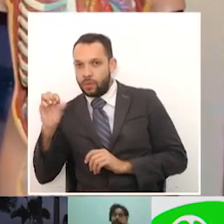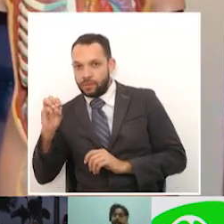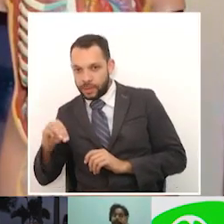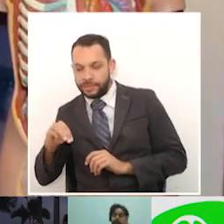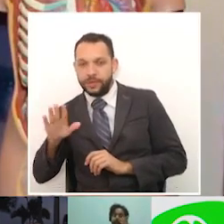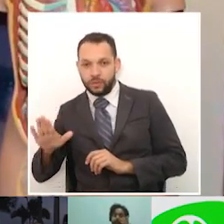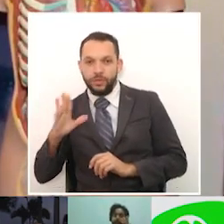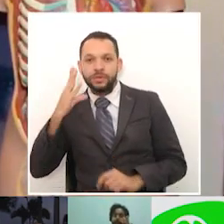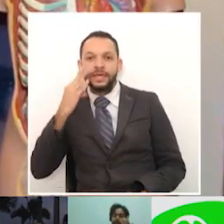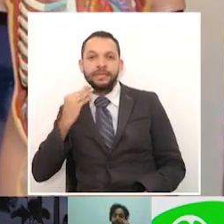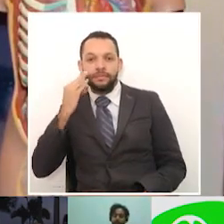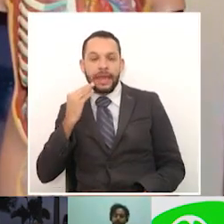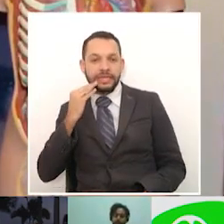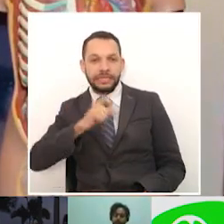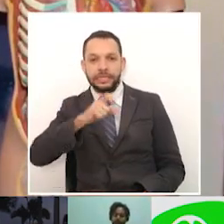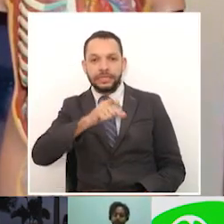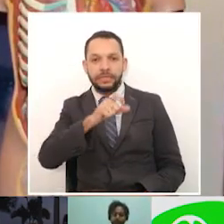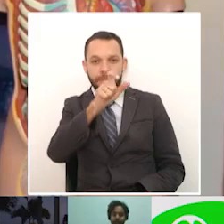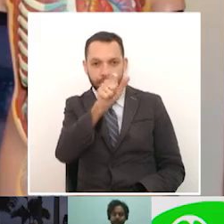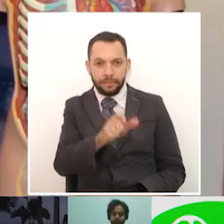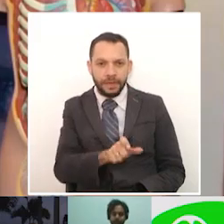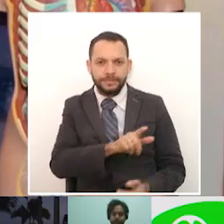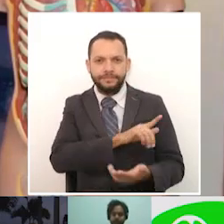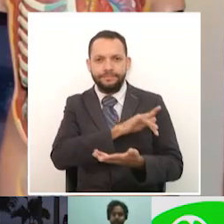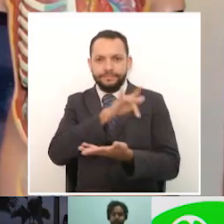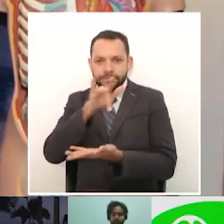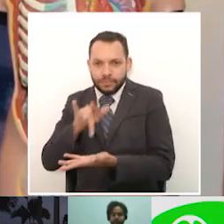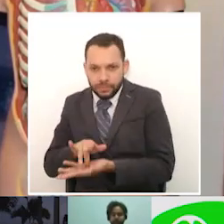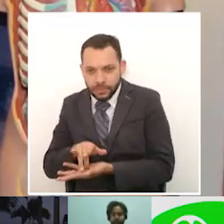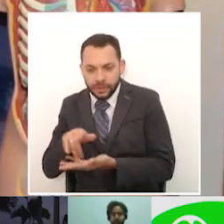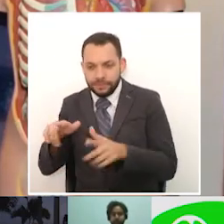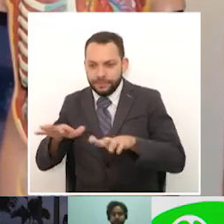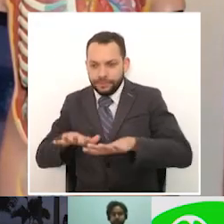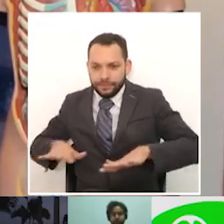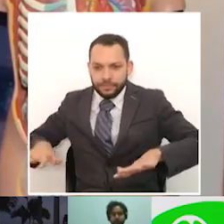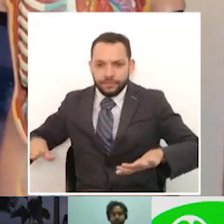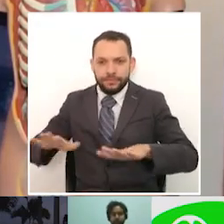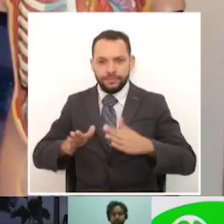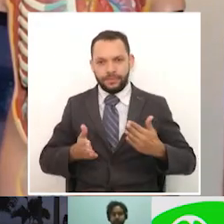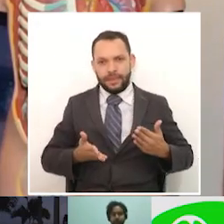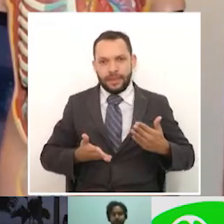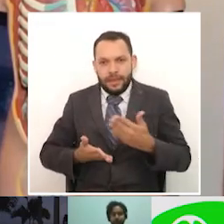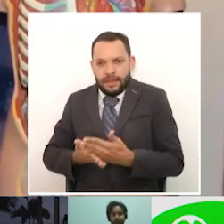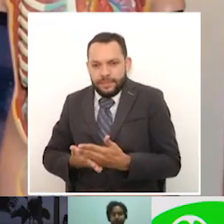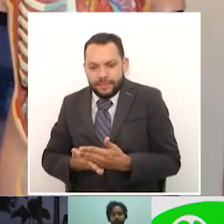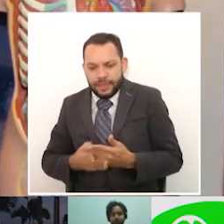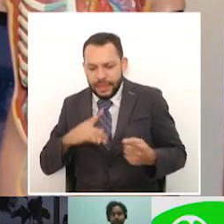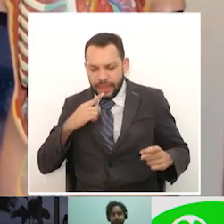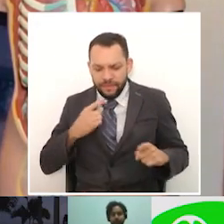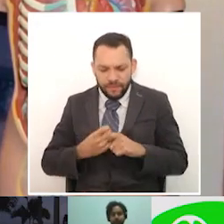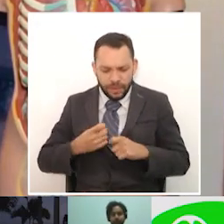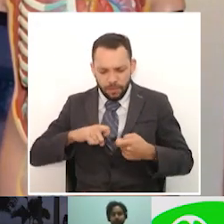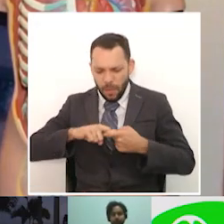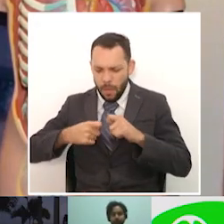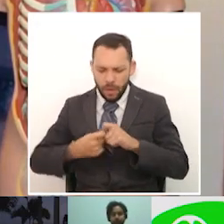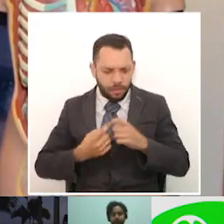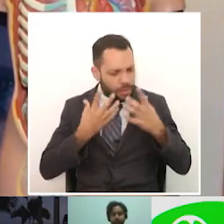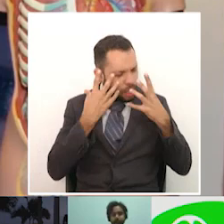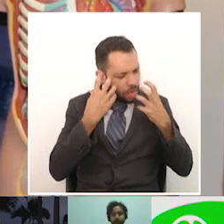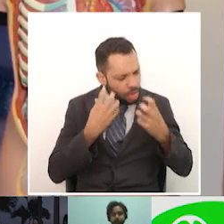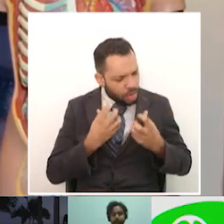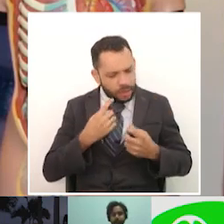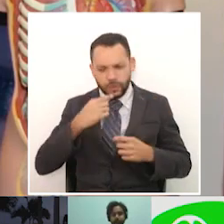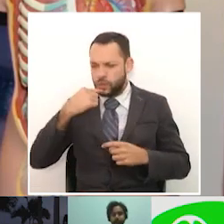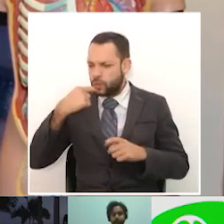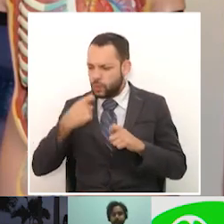que visitan estos lugares, habla mucho acerca de cómo llegan estas personas con un profundo sufrimiento, y nos cuenta